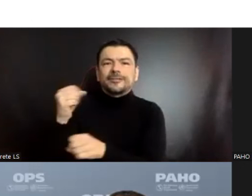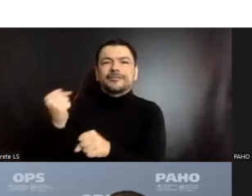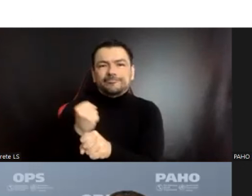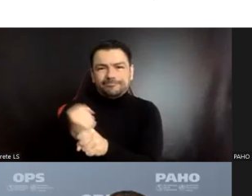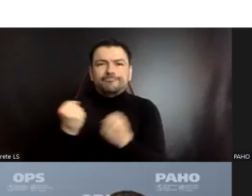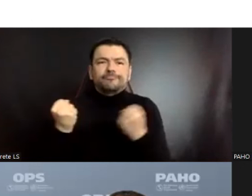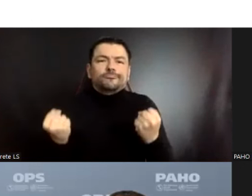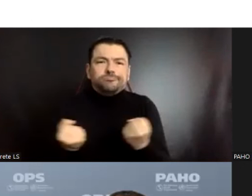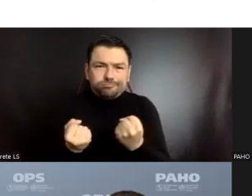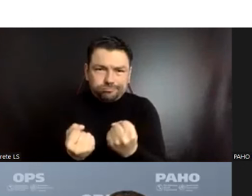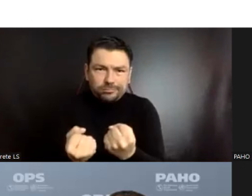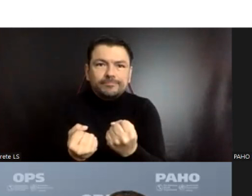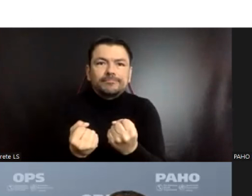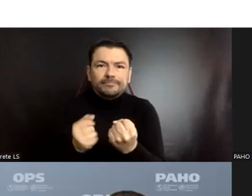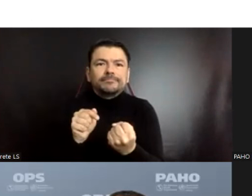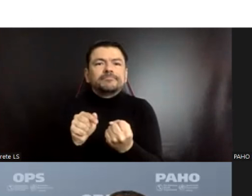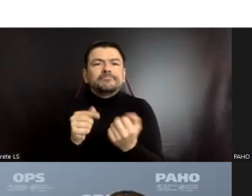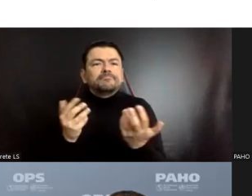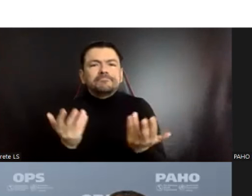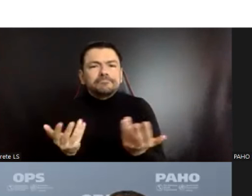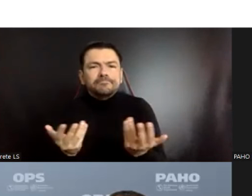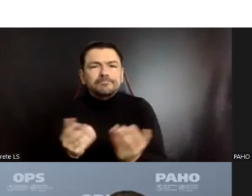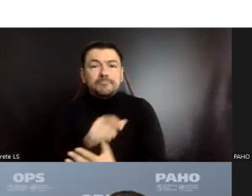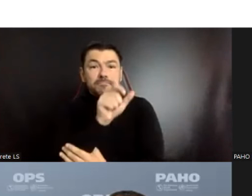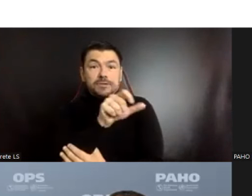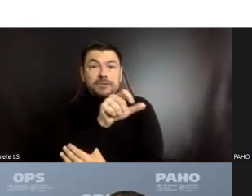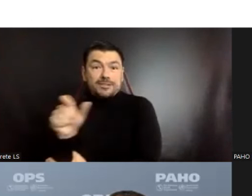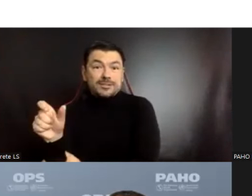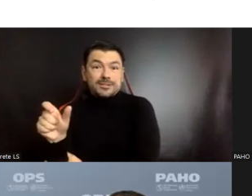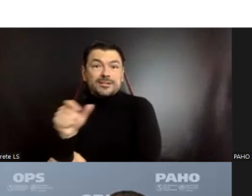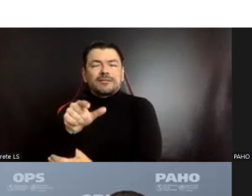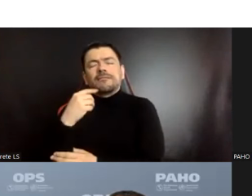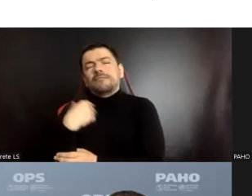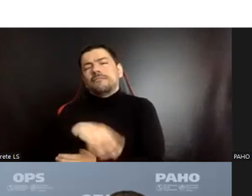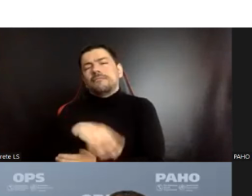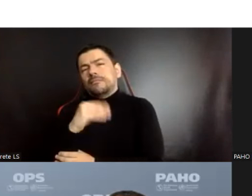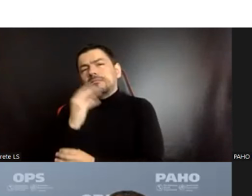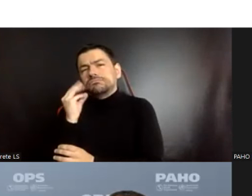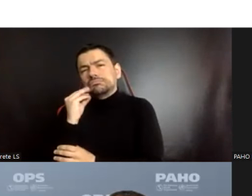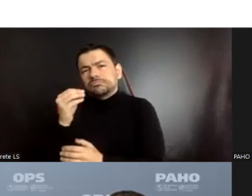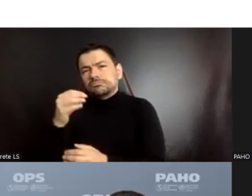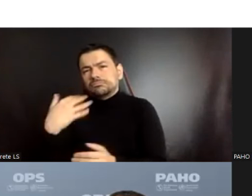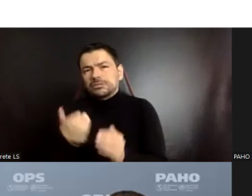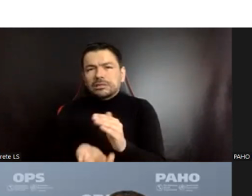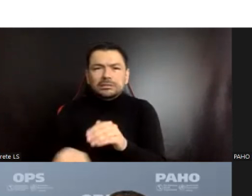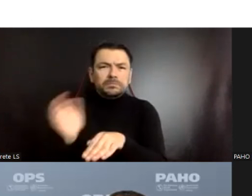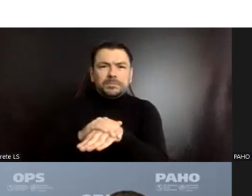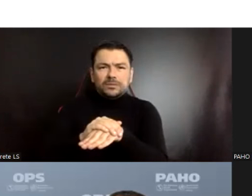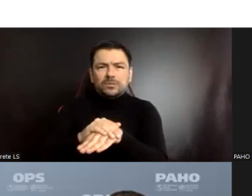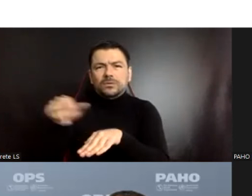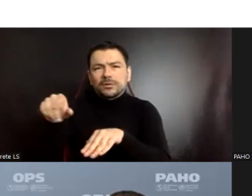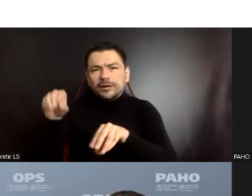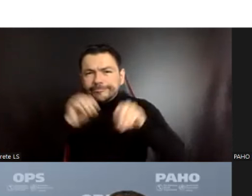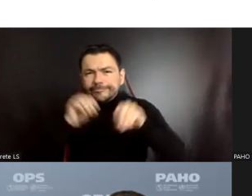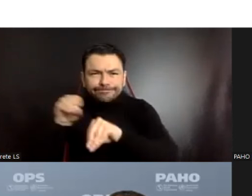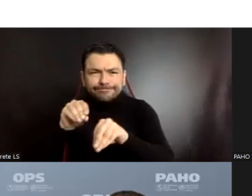trabajando con personas que tienen bastante conocimiento y evidencia. Y podríamos decir que este es un sistema